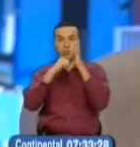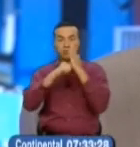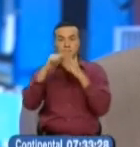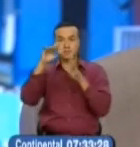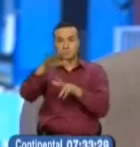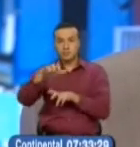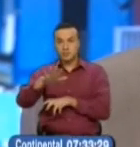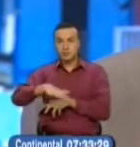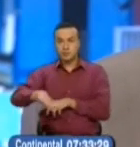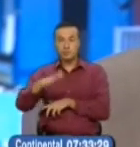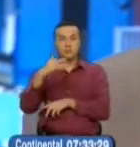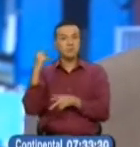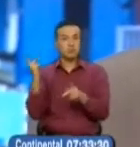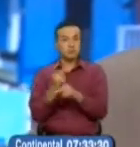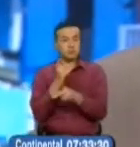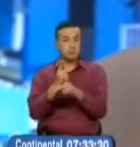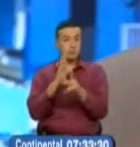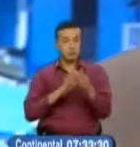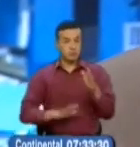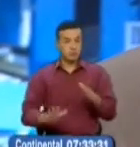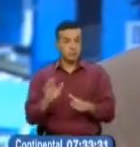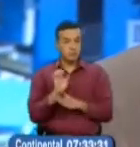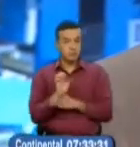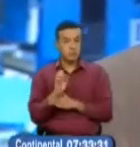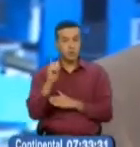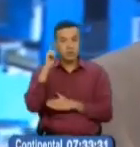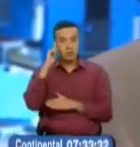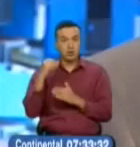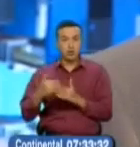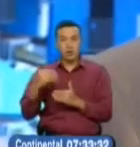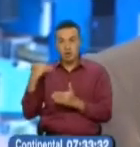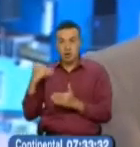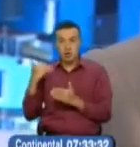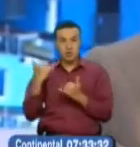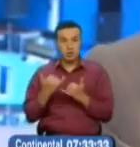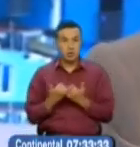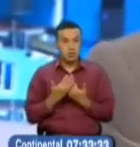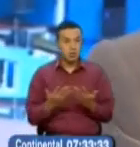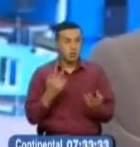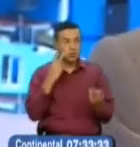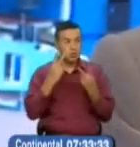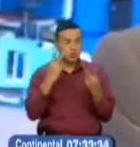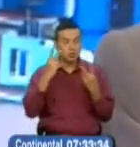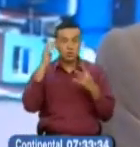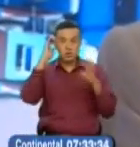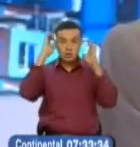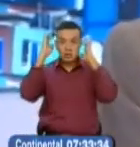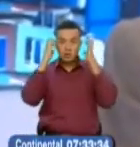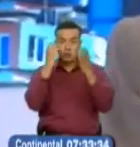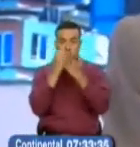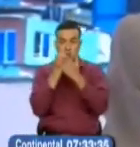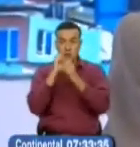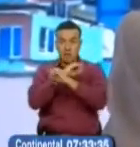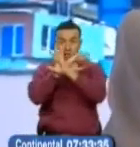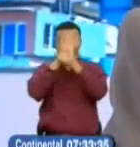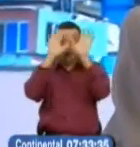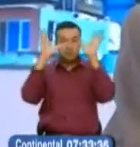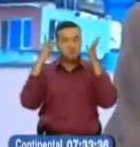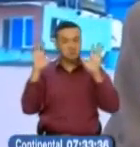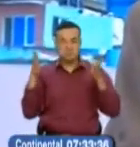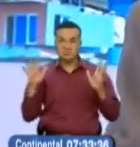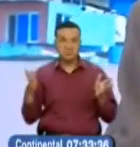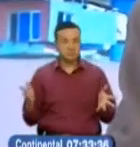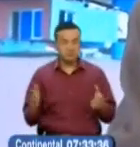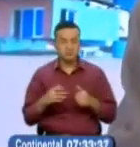agricultura y eso le perjudica al país ni en el gobierno anterior ni en este disponemos de una política económica clara al respecto no